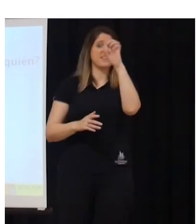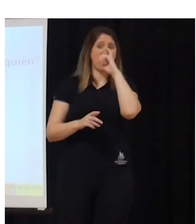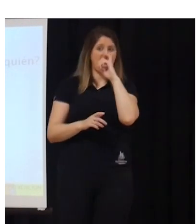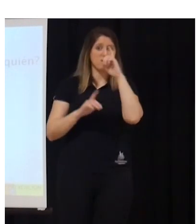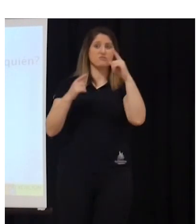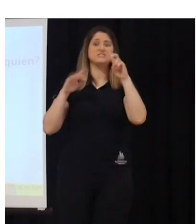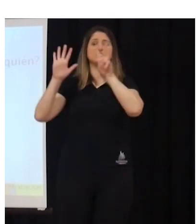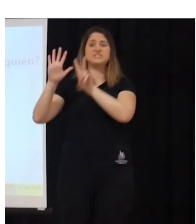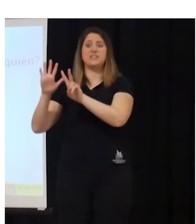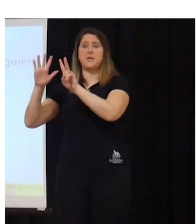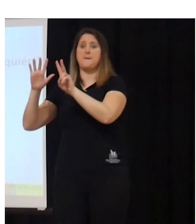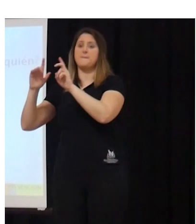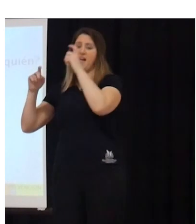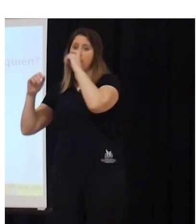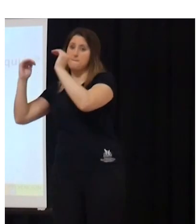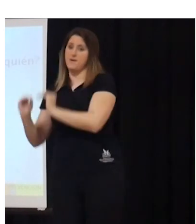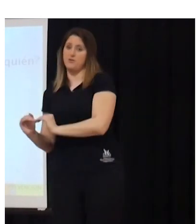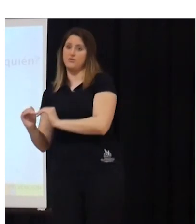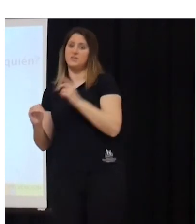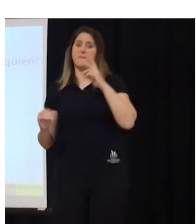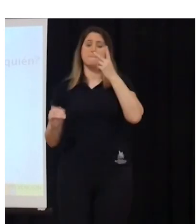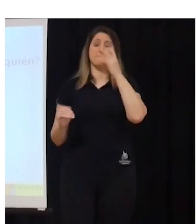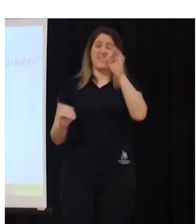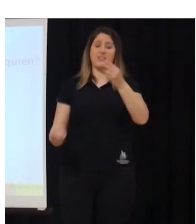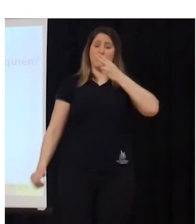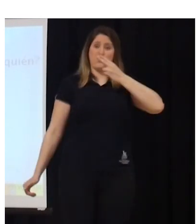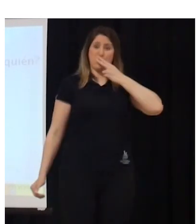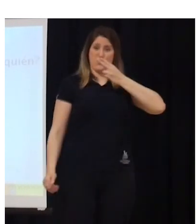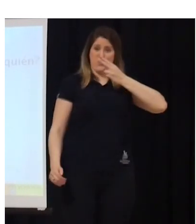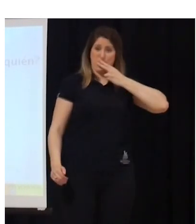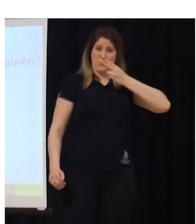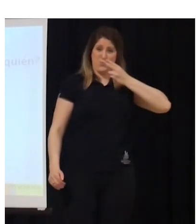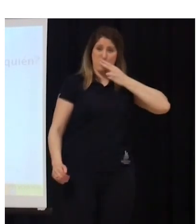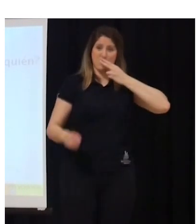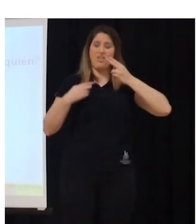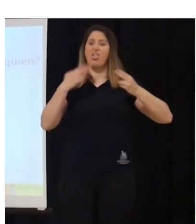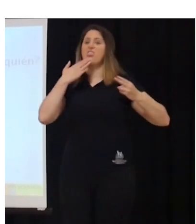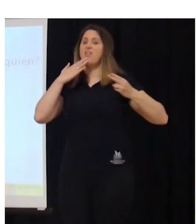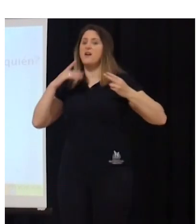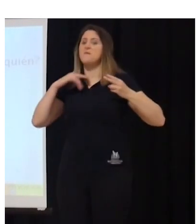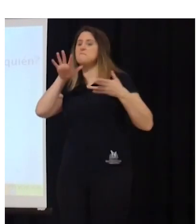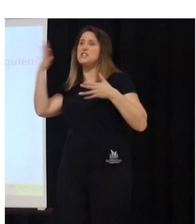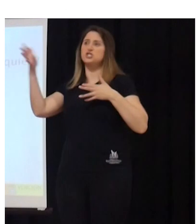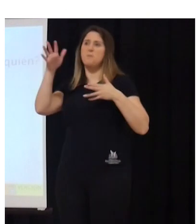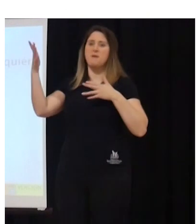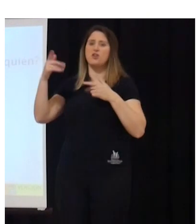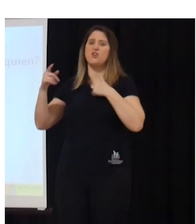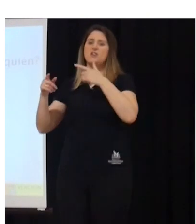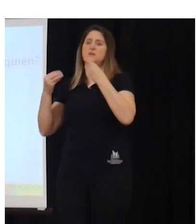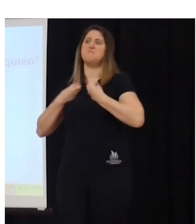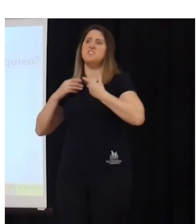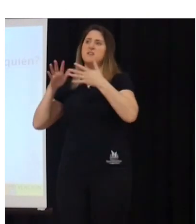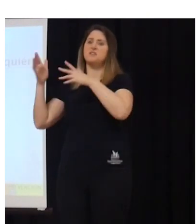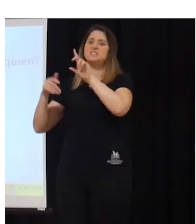7 años menos de vida, y por encima de 20 cigarrillos, La edad media, las expectativas de